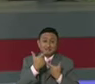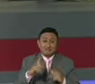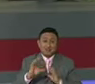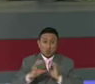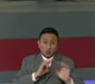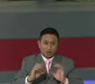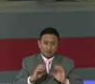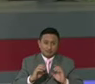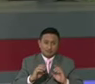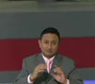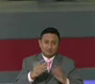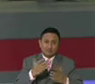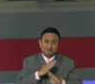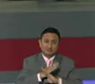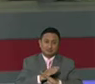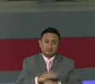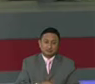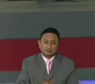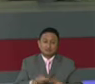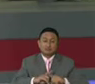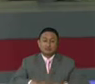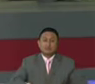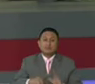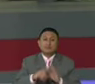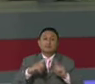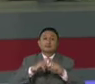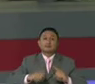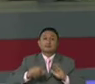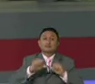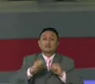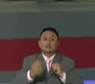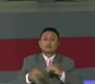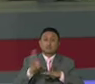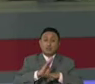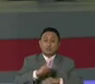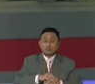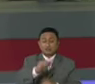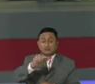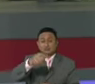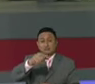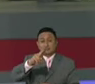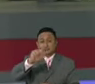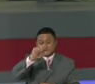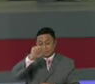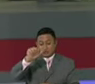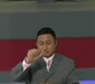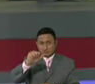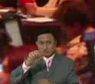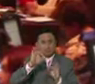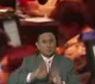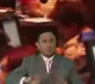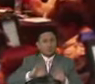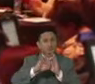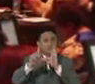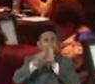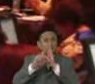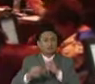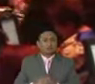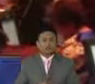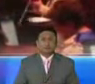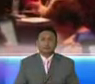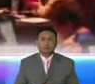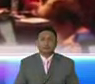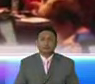en el país, mientras que para el jurista y exasambleísta Ramiro Aguilar, la ley debe existir. Una vez